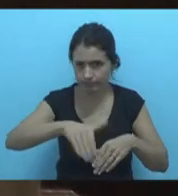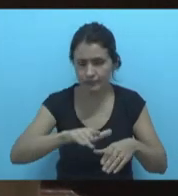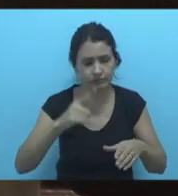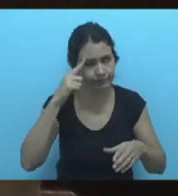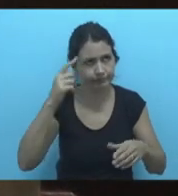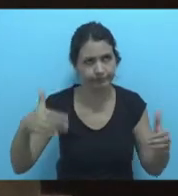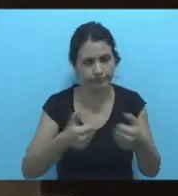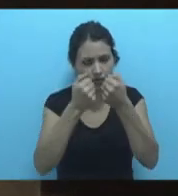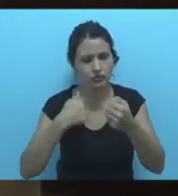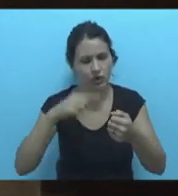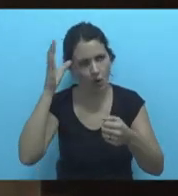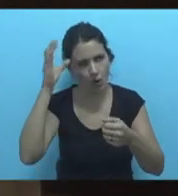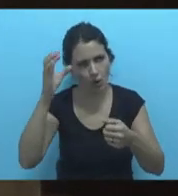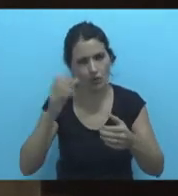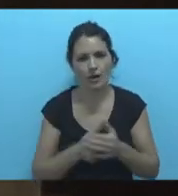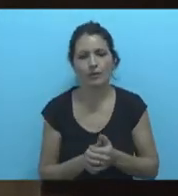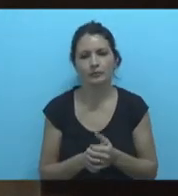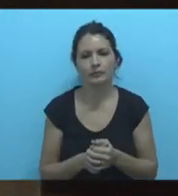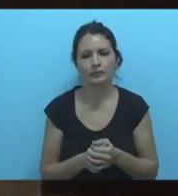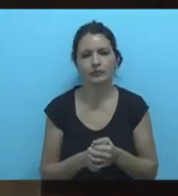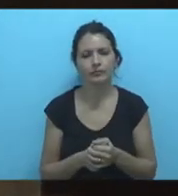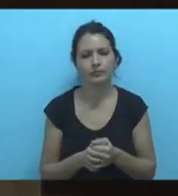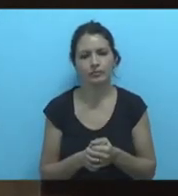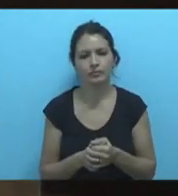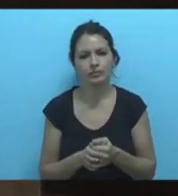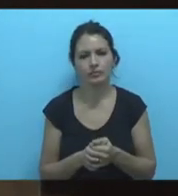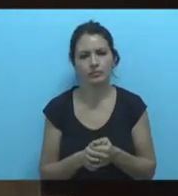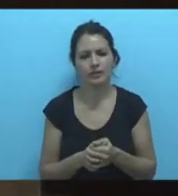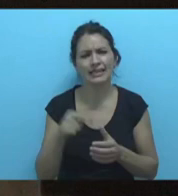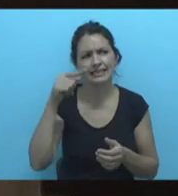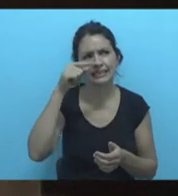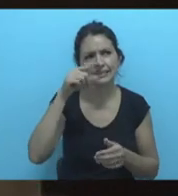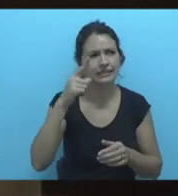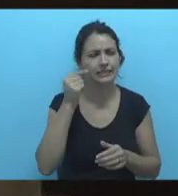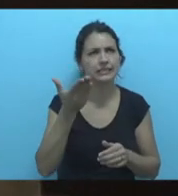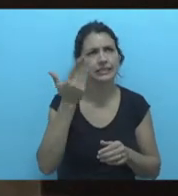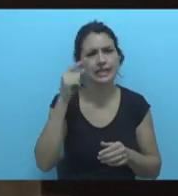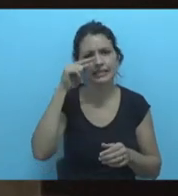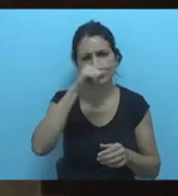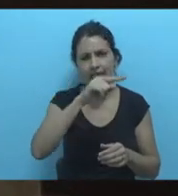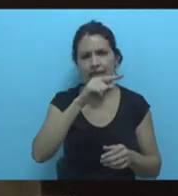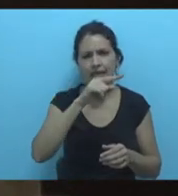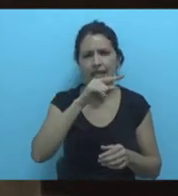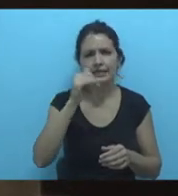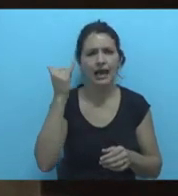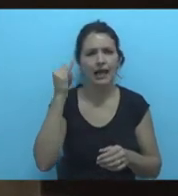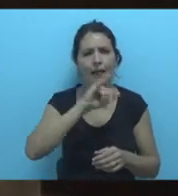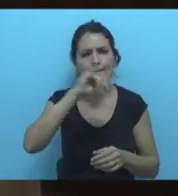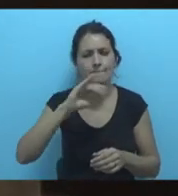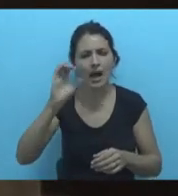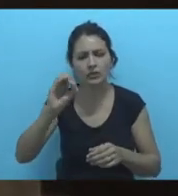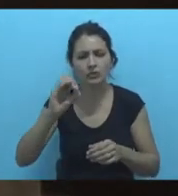aniversario porque yo recordaba por los medios periodísticos que eso fue el 7 de marzo del